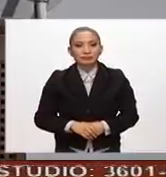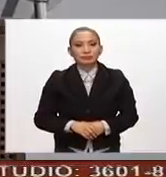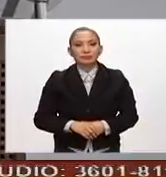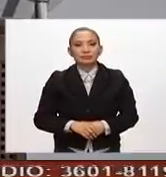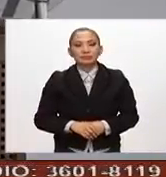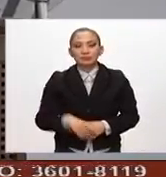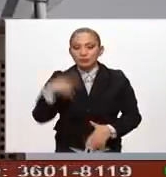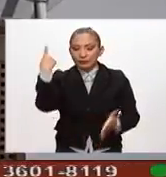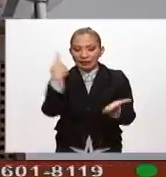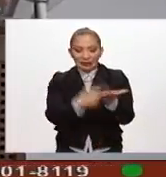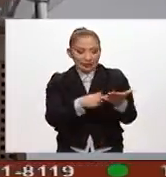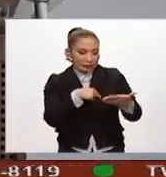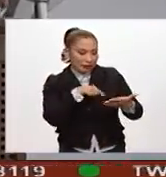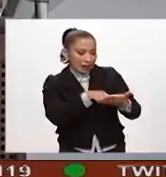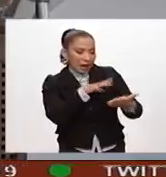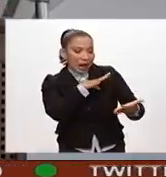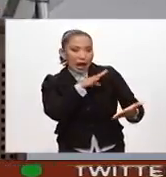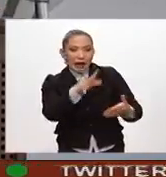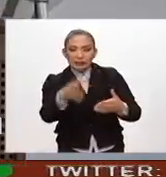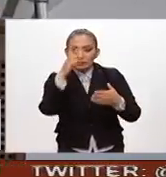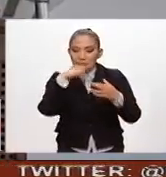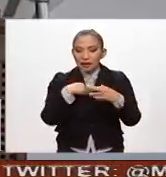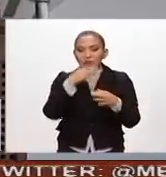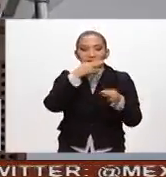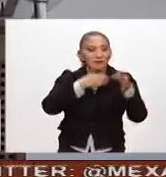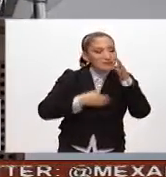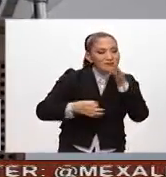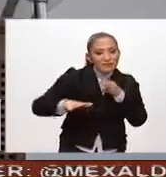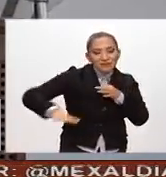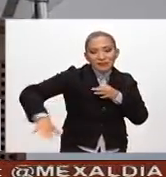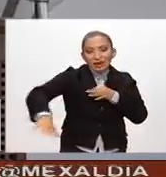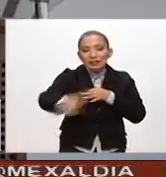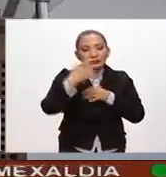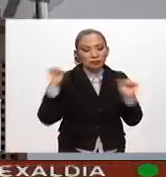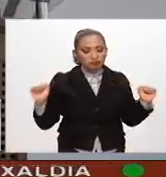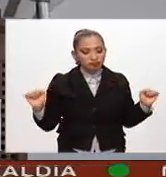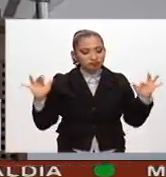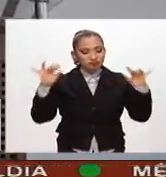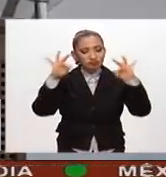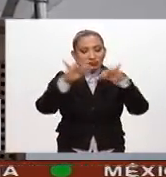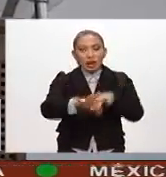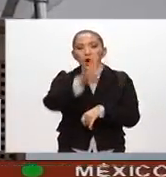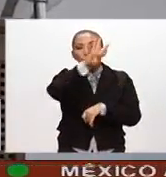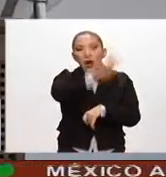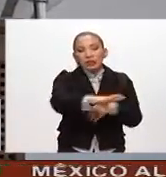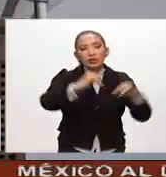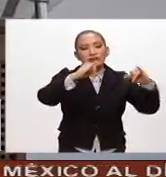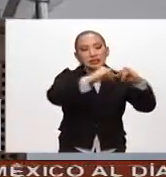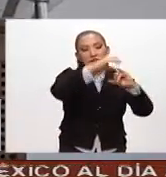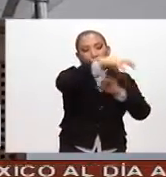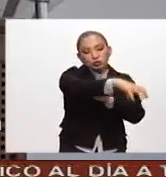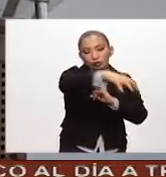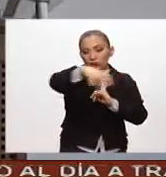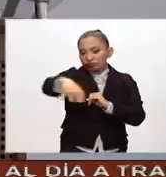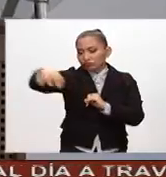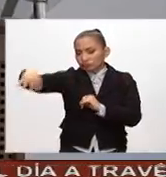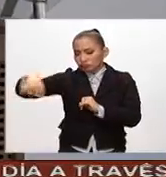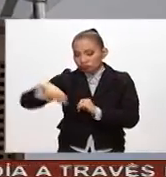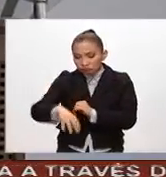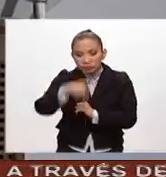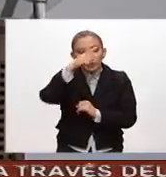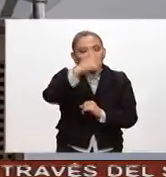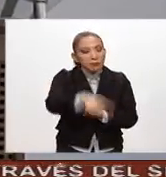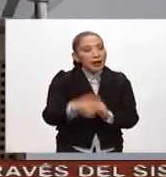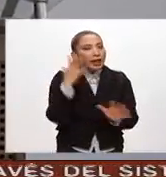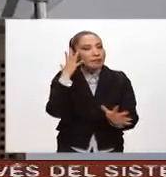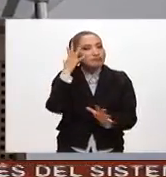Muestra de ello es esta ceremonia que nos congrega a 4 instituciones del Estado en pro